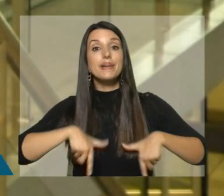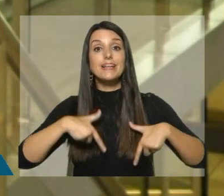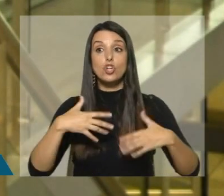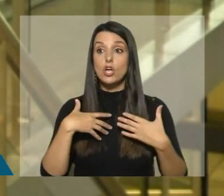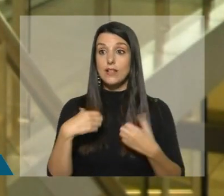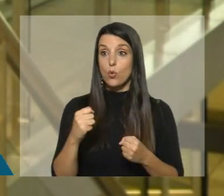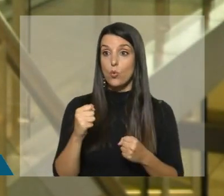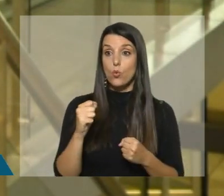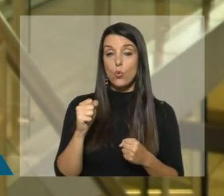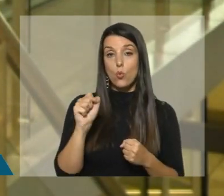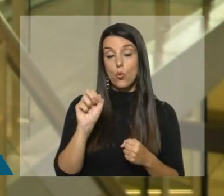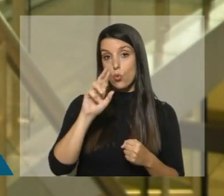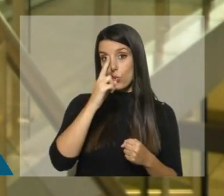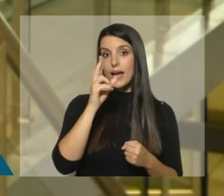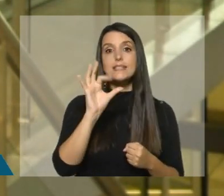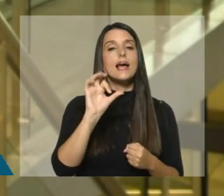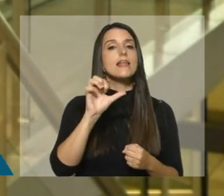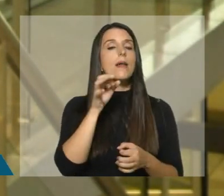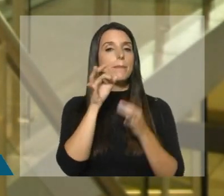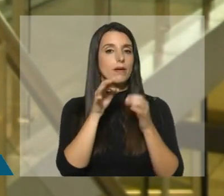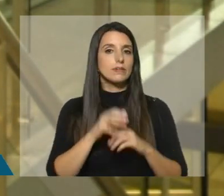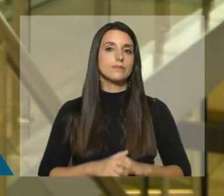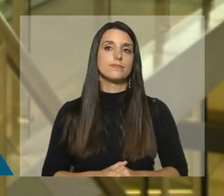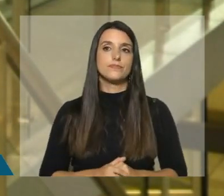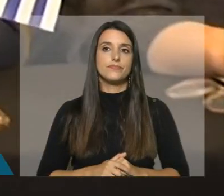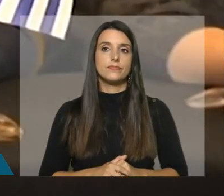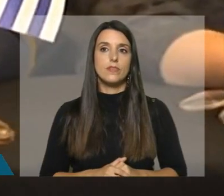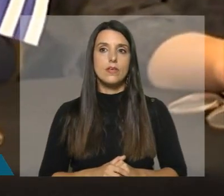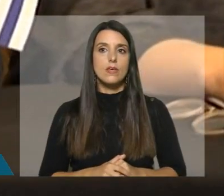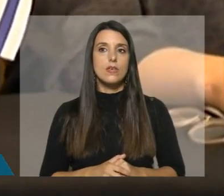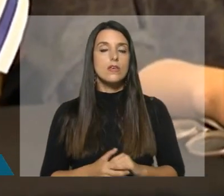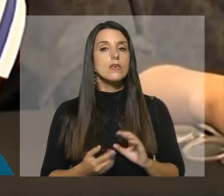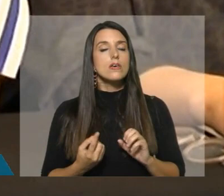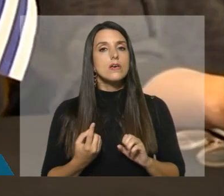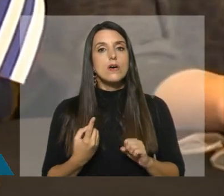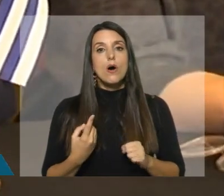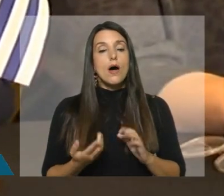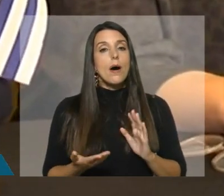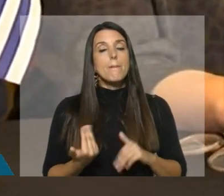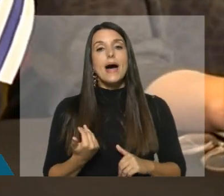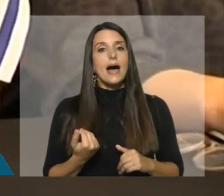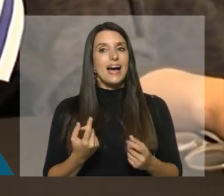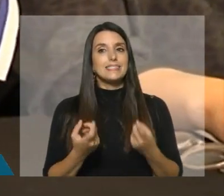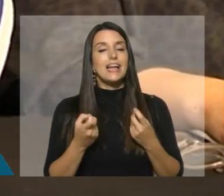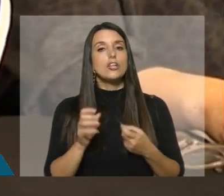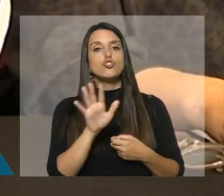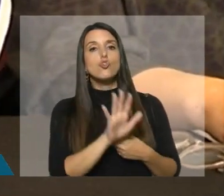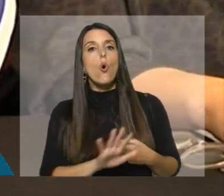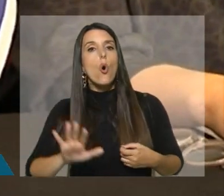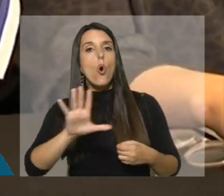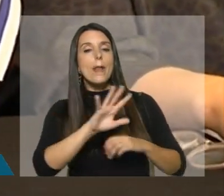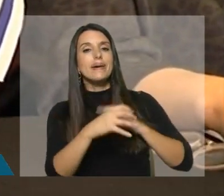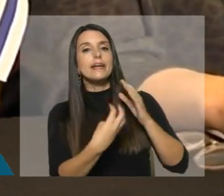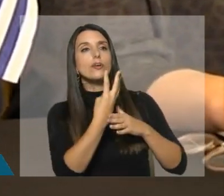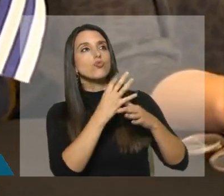Uruguay, Daniel Salinas, nos decía lo siguiente al respecto. Fortalecer la soberanía regional como bloque regional